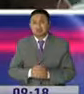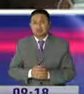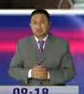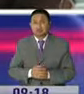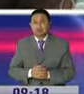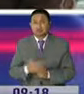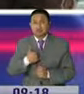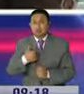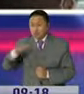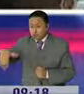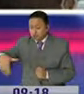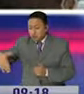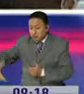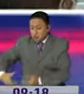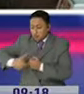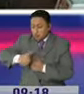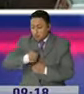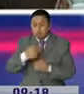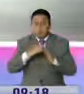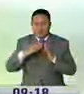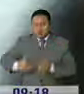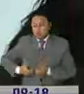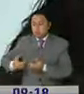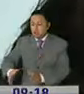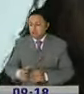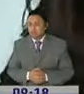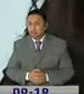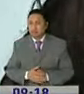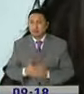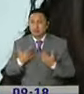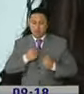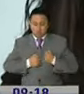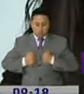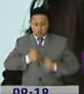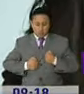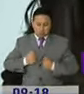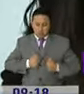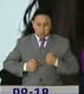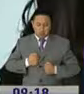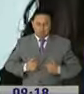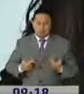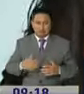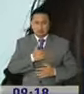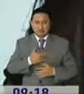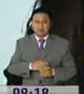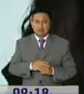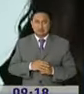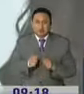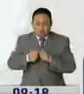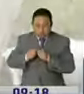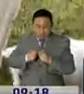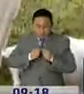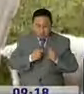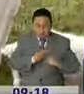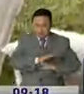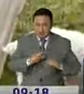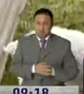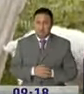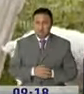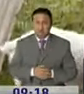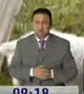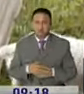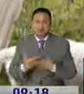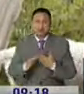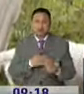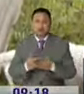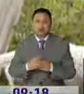yo les cojo, les recojo y les traigo a mi casa. Les baño, les saco todo lo que tienen. No le importaba usar